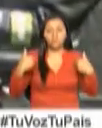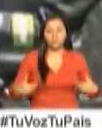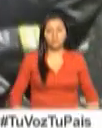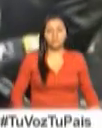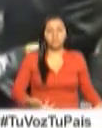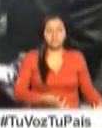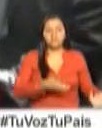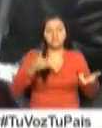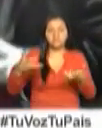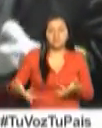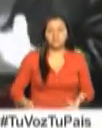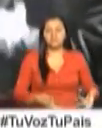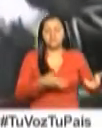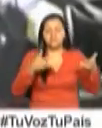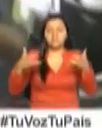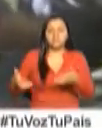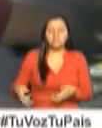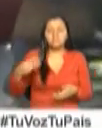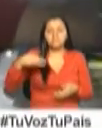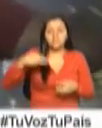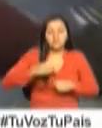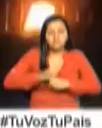sismo registrado la madrugada del miércoles.